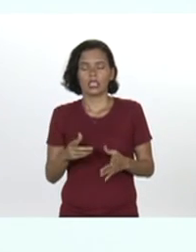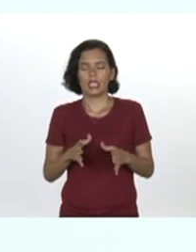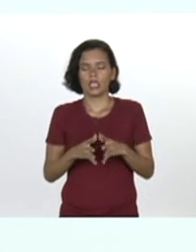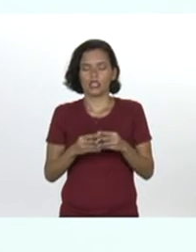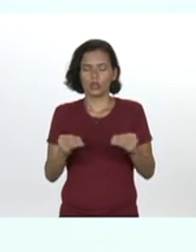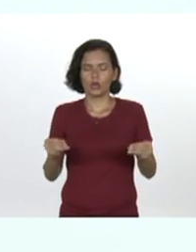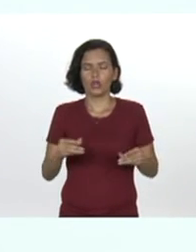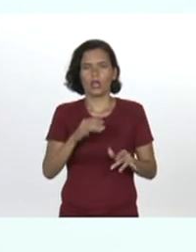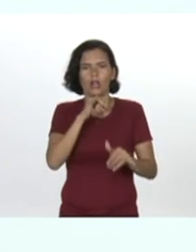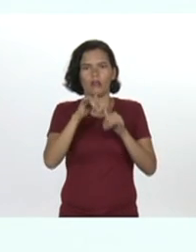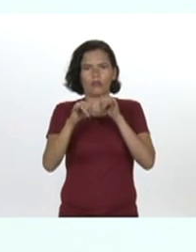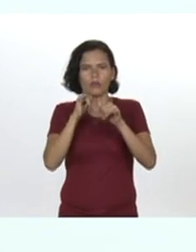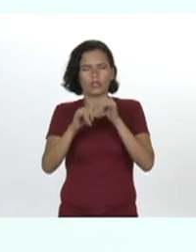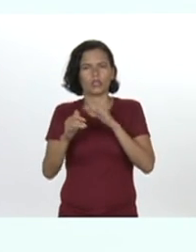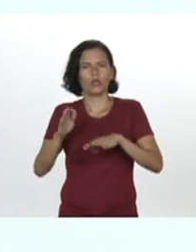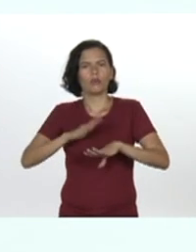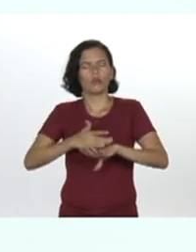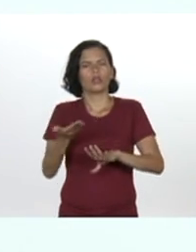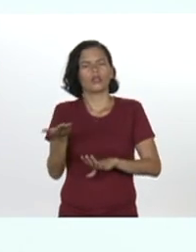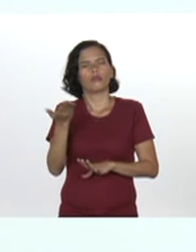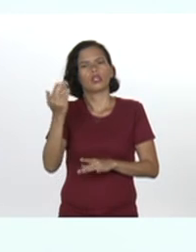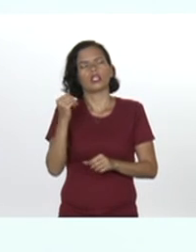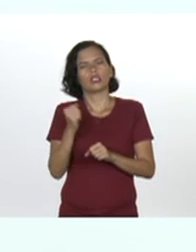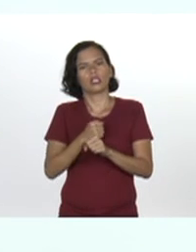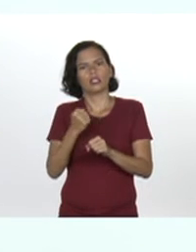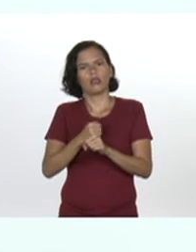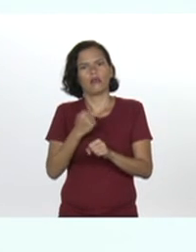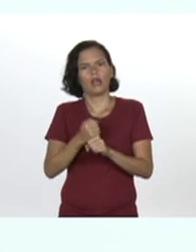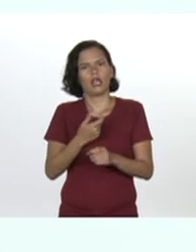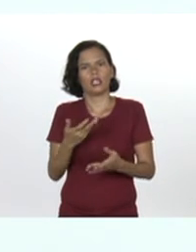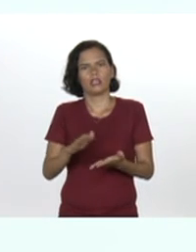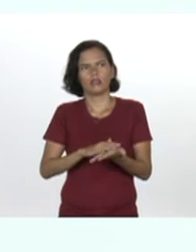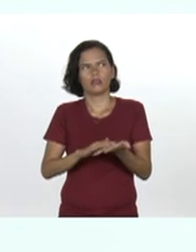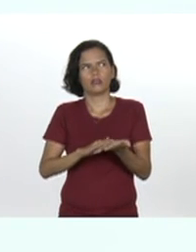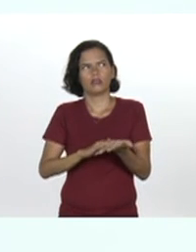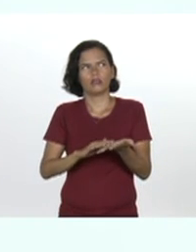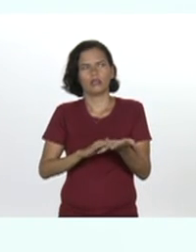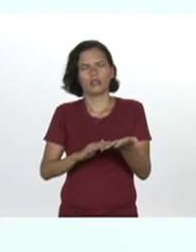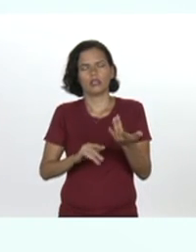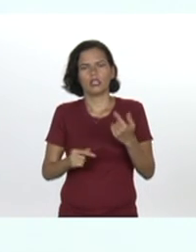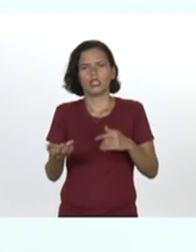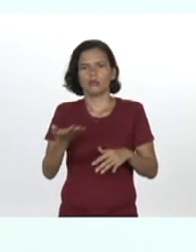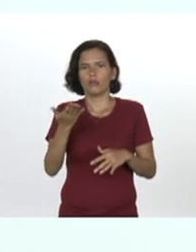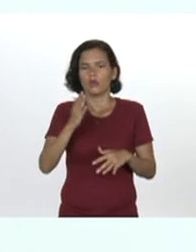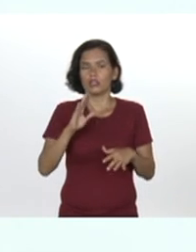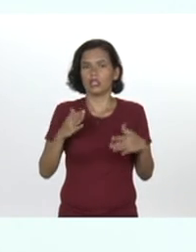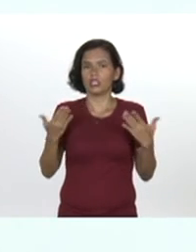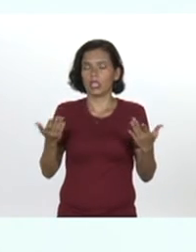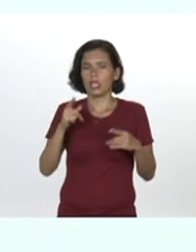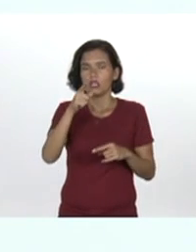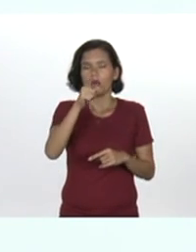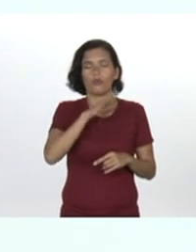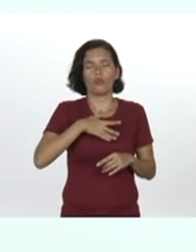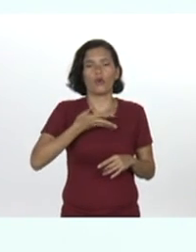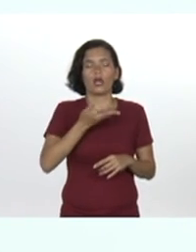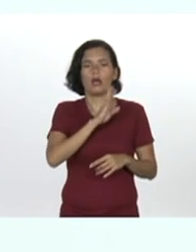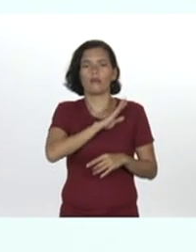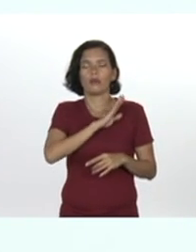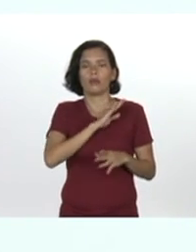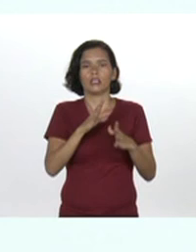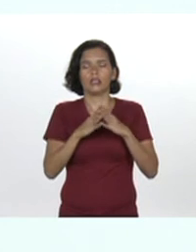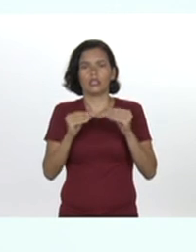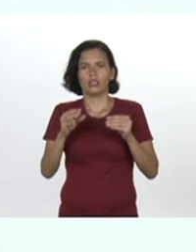la información. Por eso la importancia de trabajar desde lo que es el código braille. Importante que ellos puedan apropiarse de